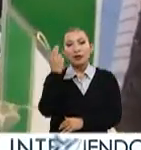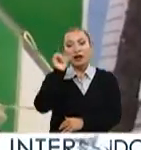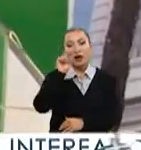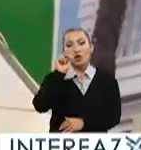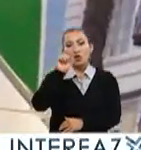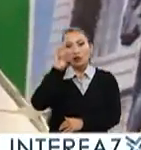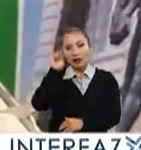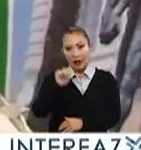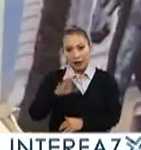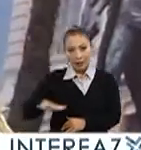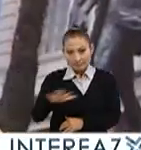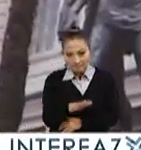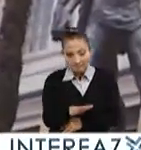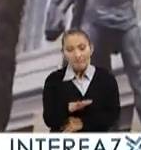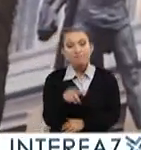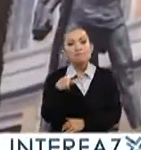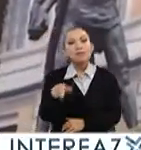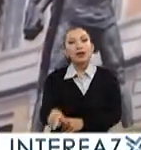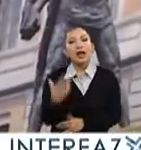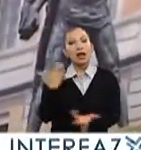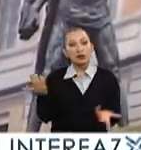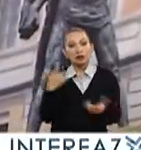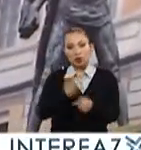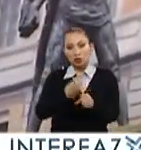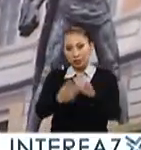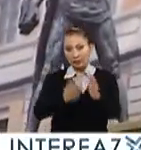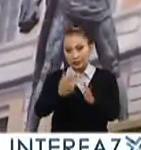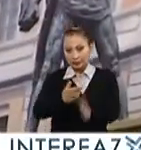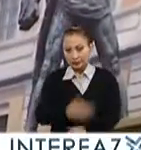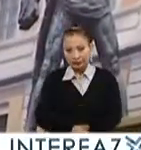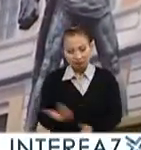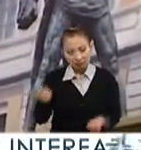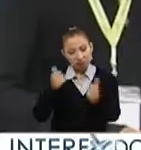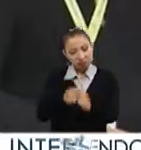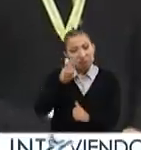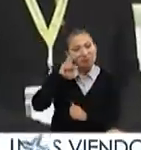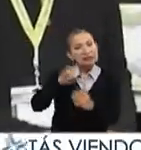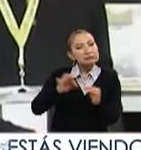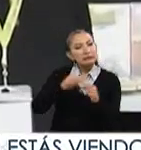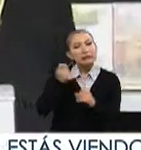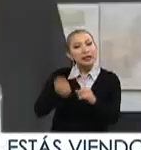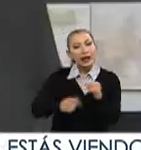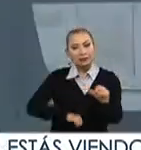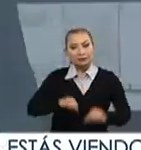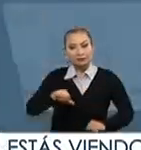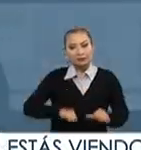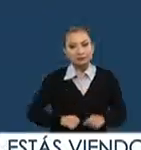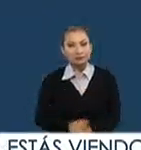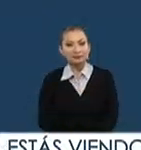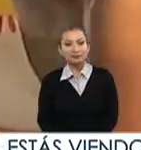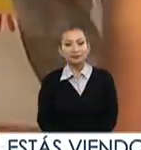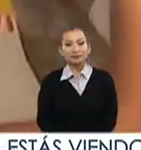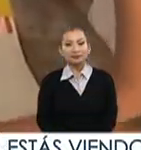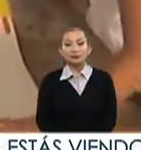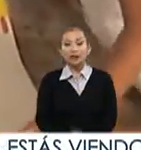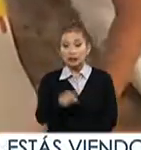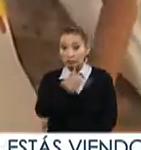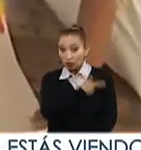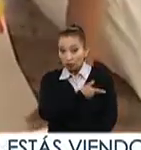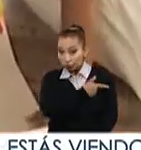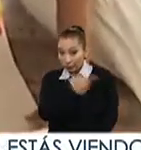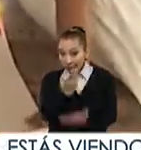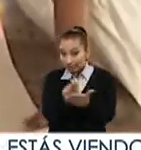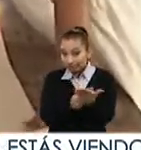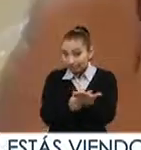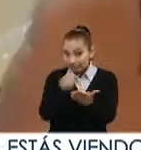de la Universidad Nacional Autónoma de México en su segunda edición. Quédate a ver los detalles. Y si te gusta